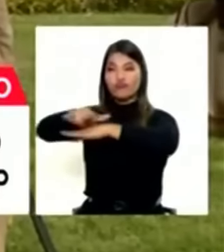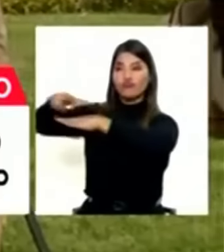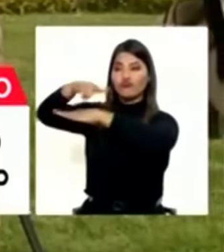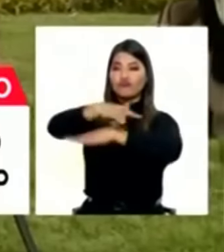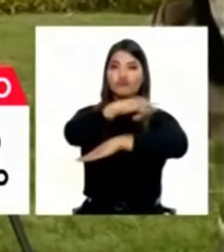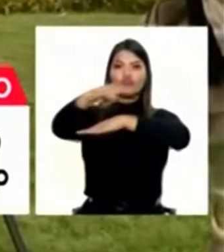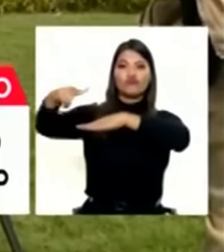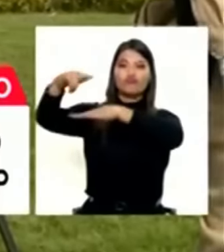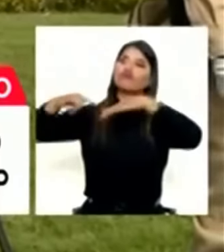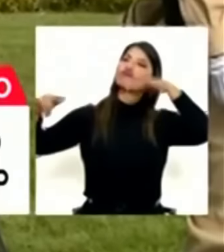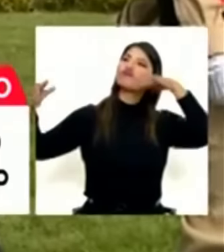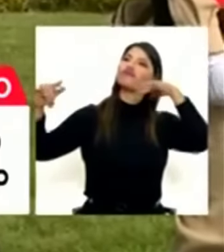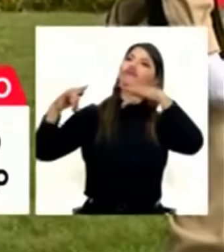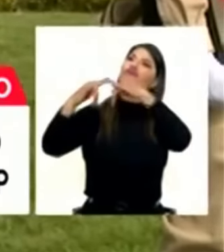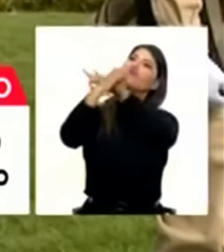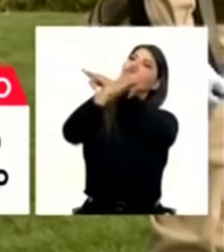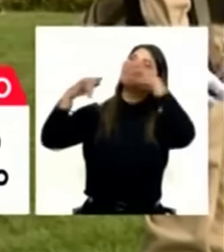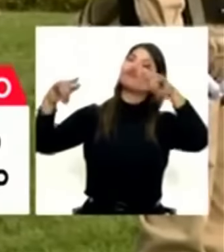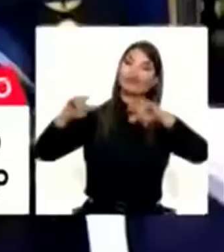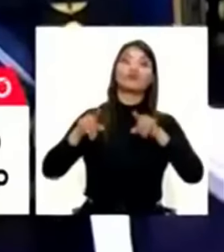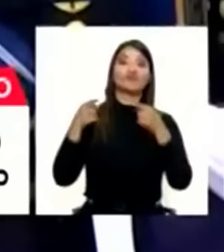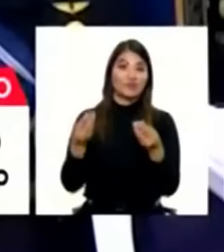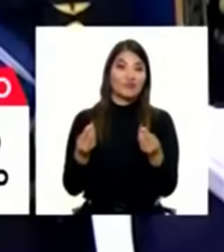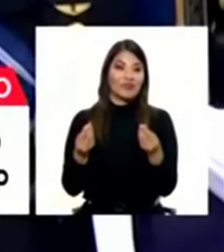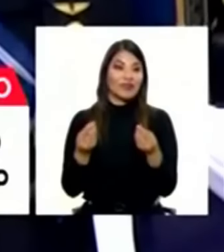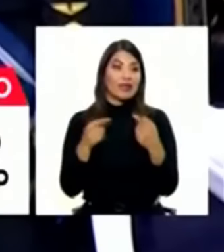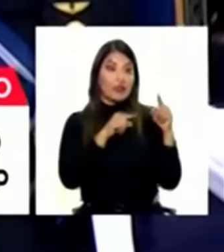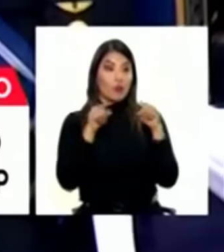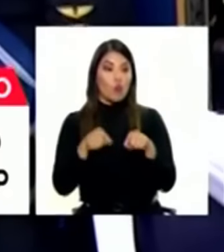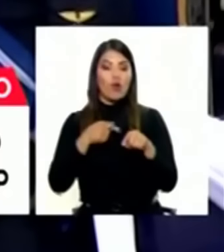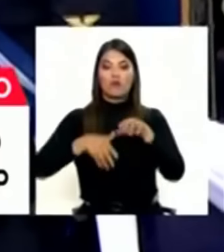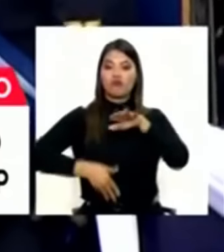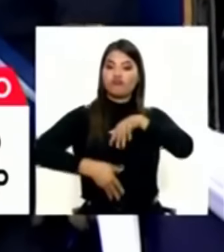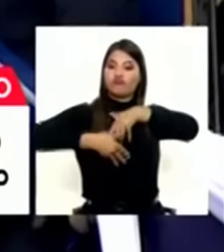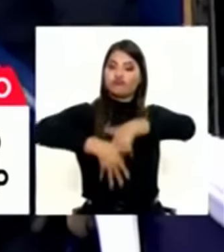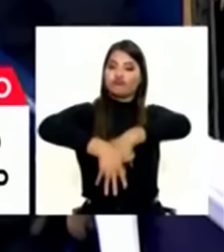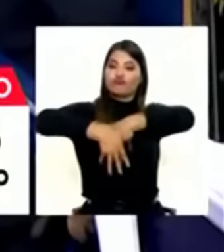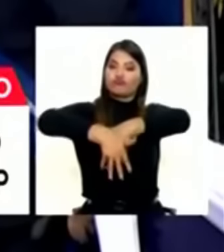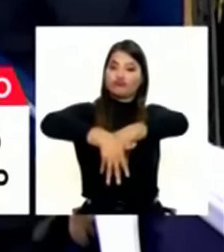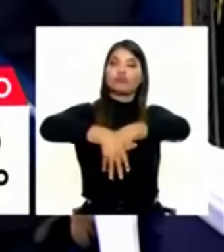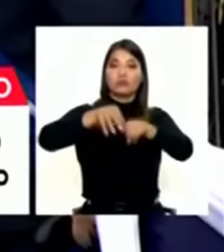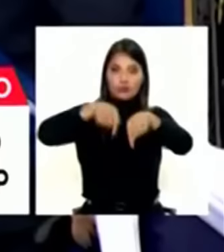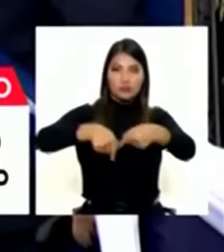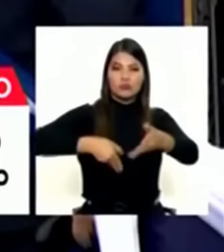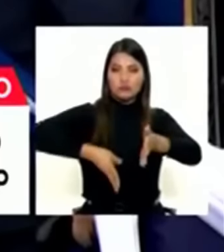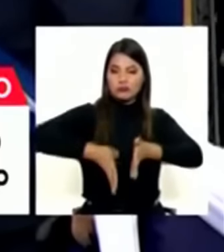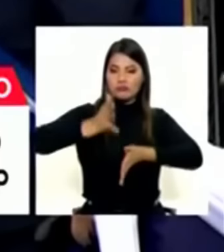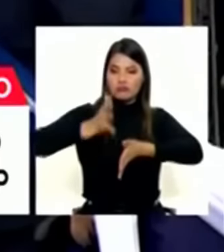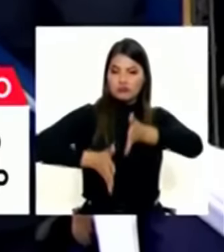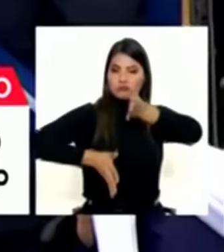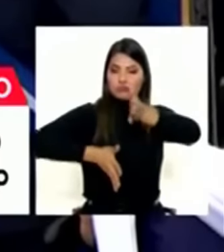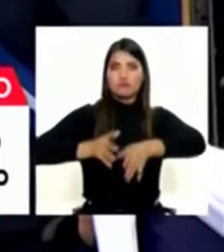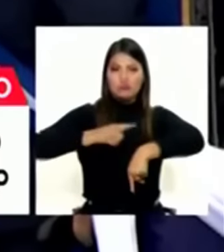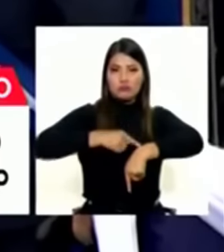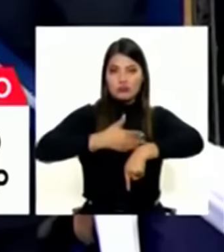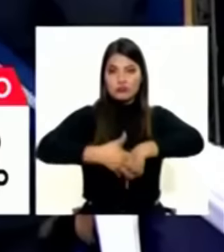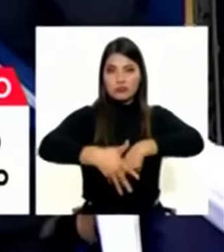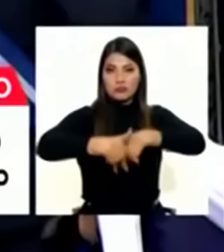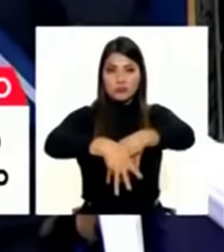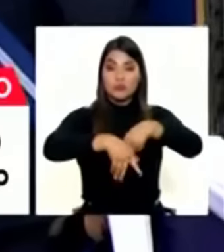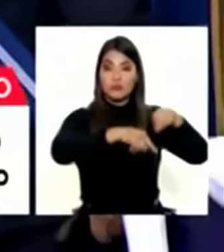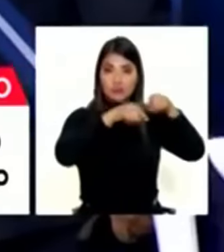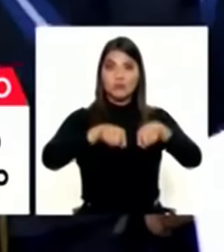base aérea de Las Palmas, porque aparte del desfile de honor que se va a registrar en los próximos minutos